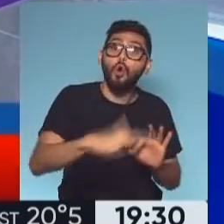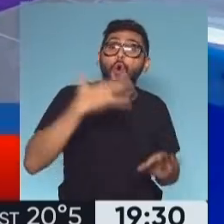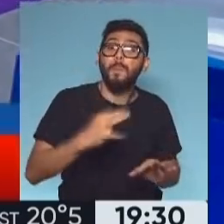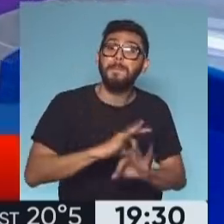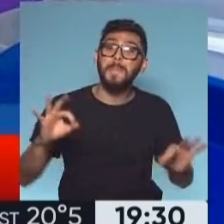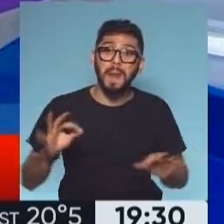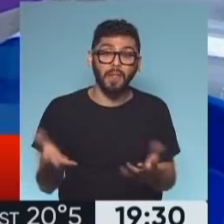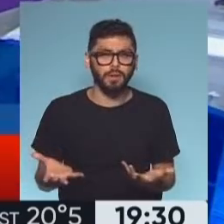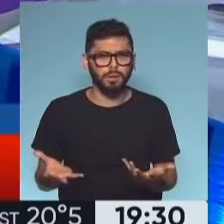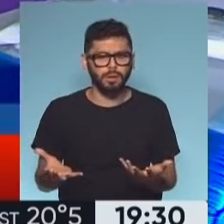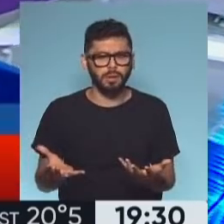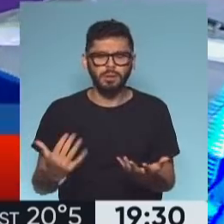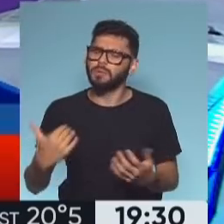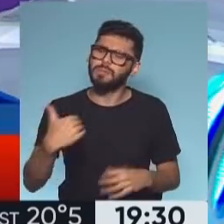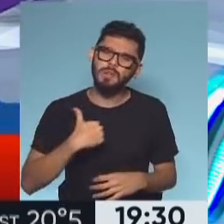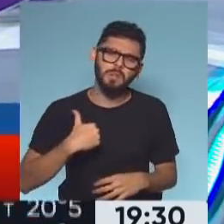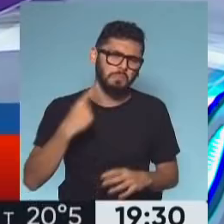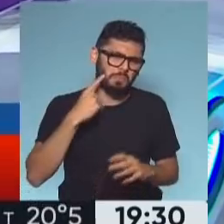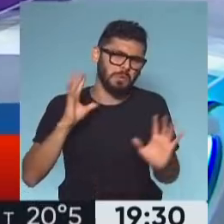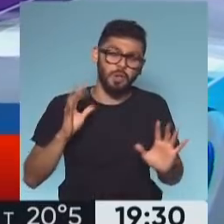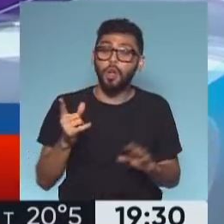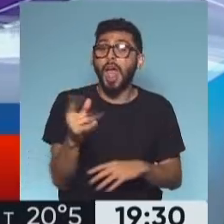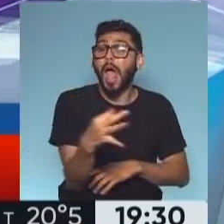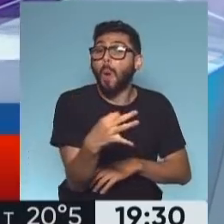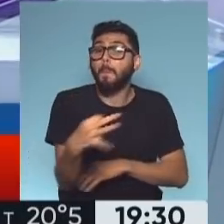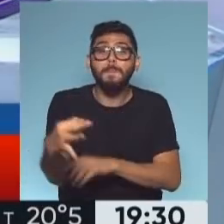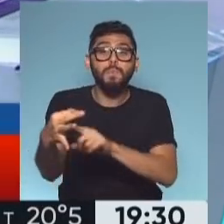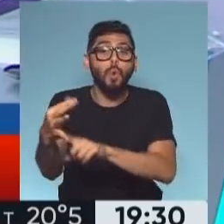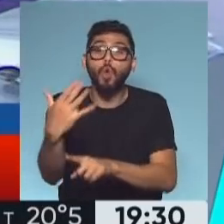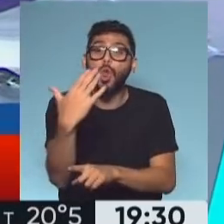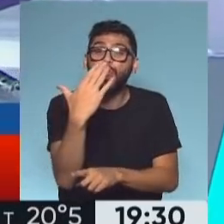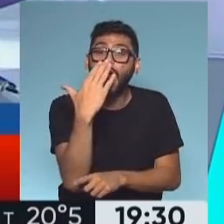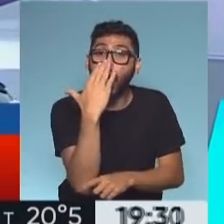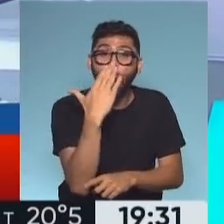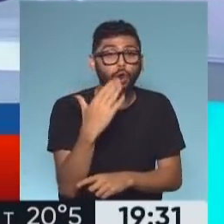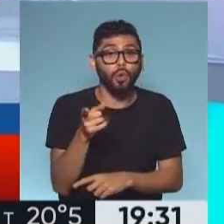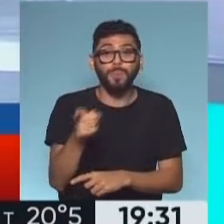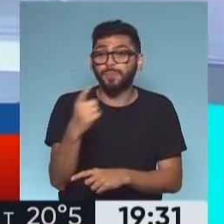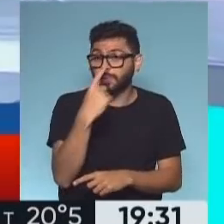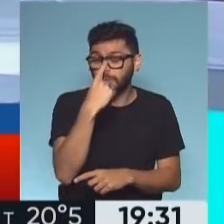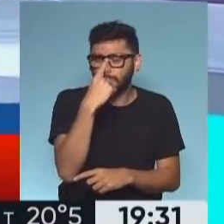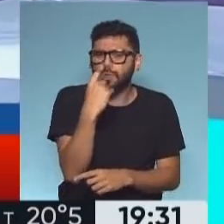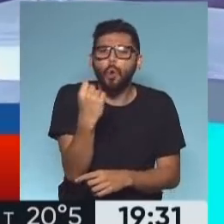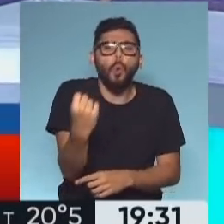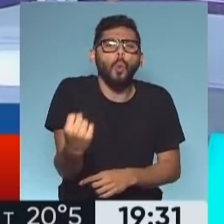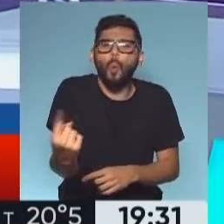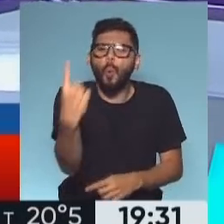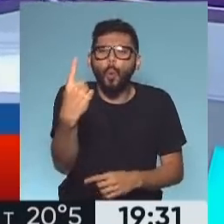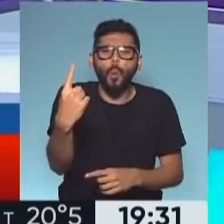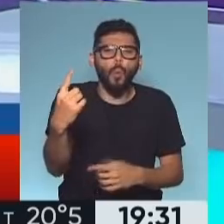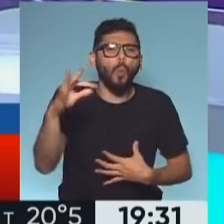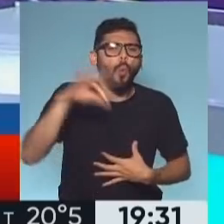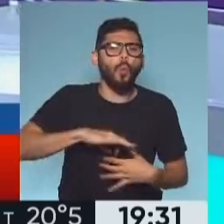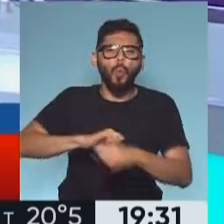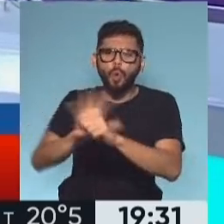Yo considero que en un pueblito de Córdoba, donde hay un solo caso, usted abra el